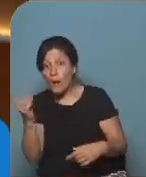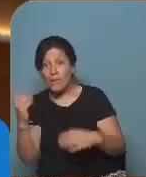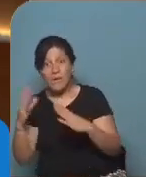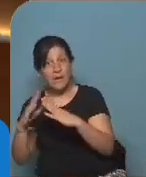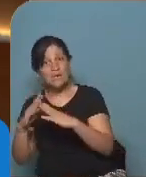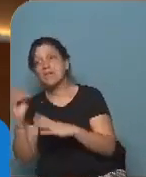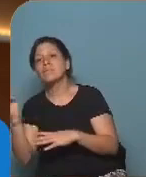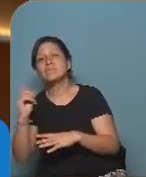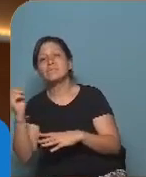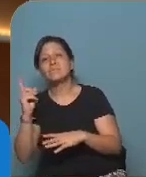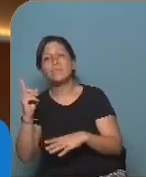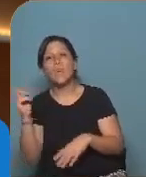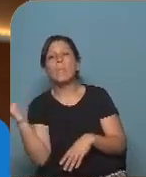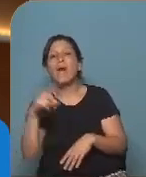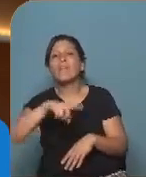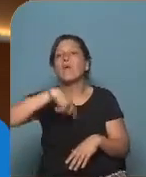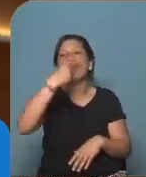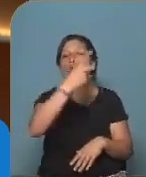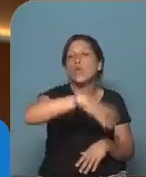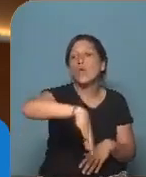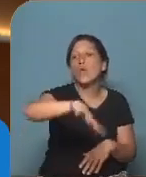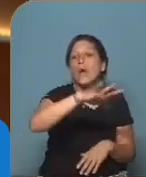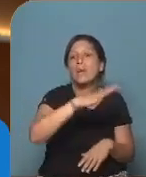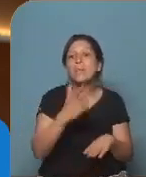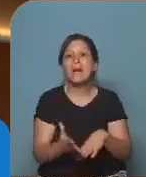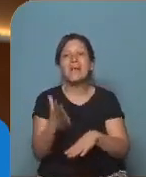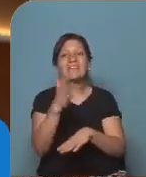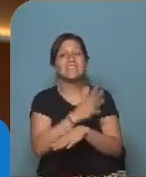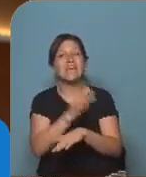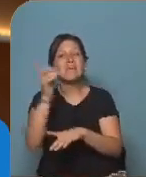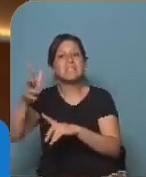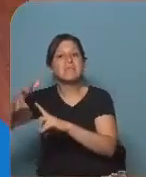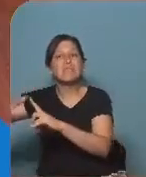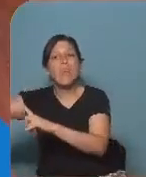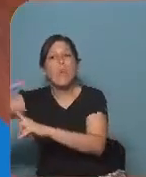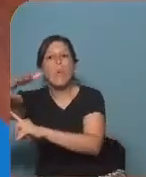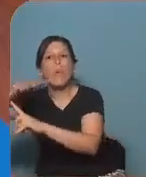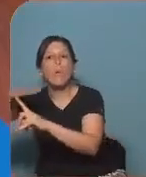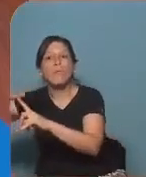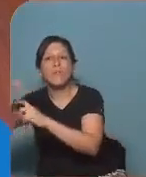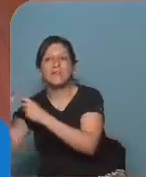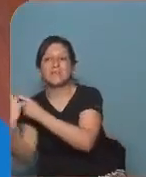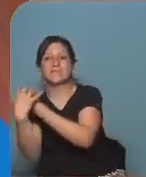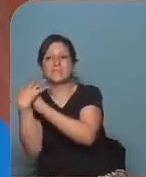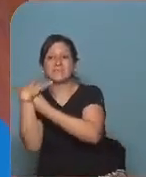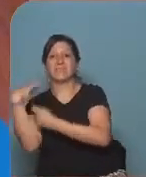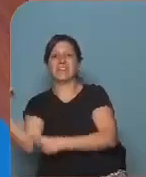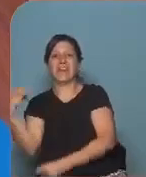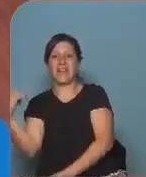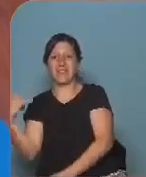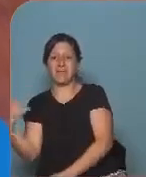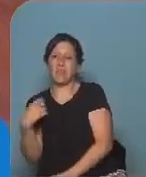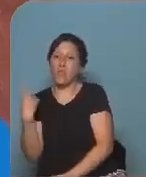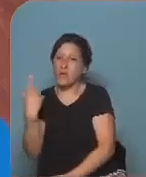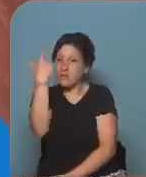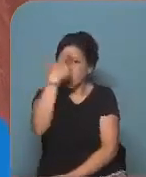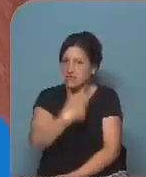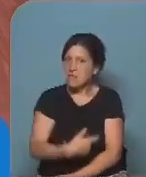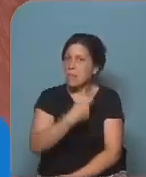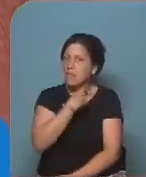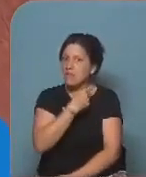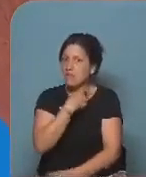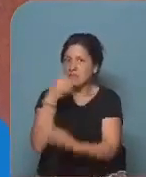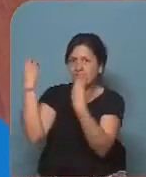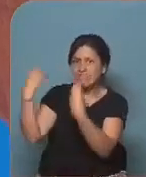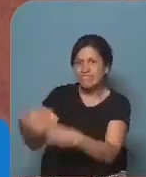de reubicarlo en otro lugar para que no vuelva a su entorno primario. ¿Por qué? Porque si un chico hace un esfuerzo de salir de la droga